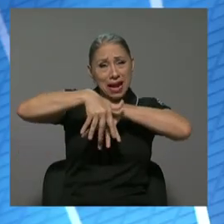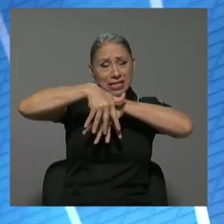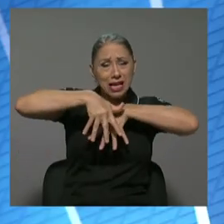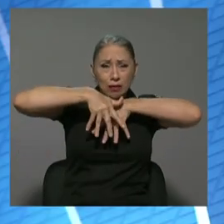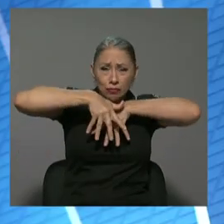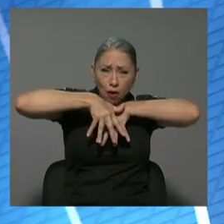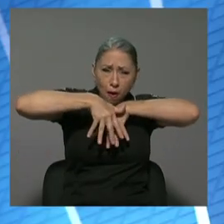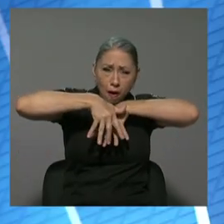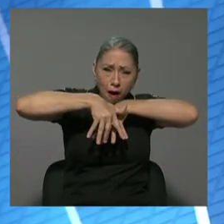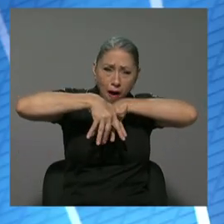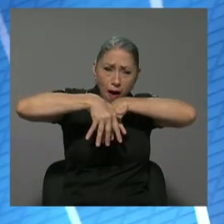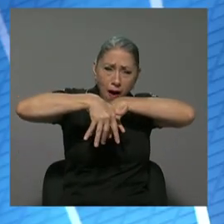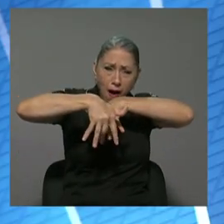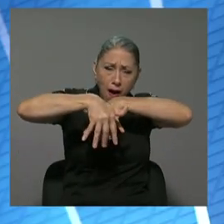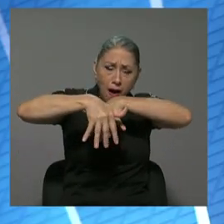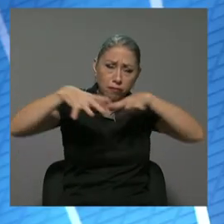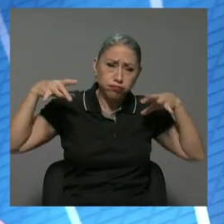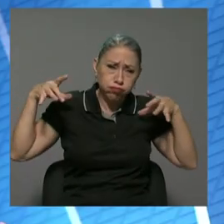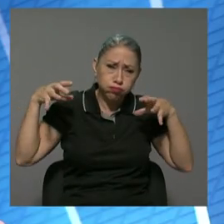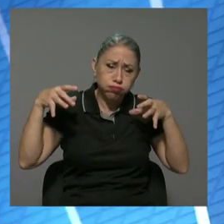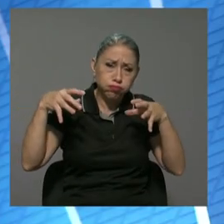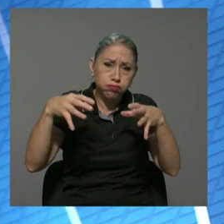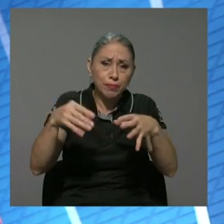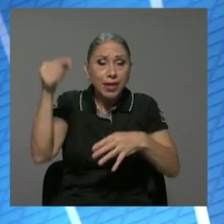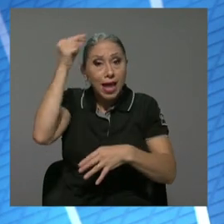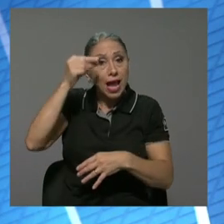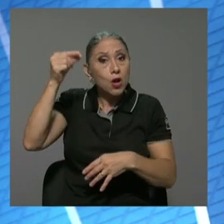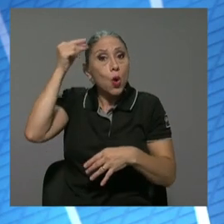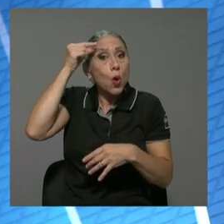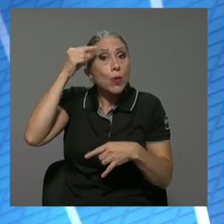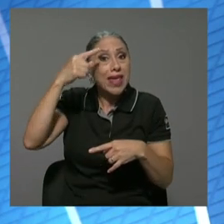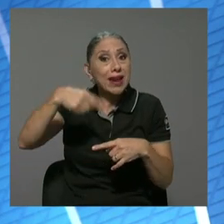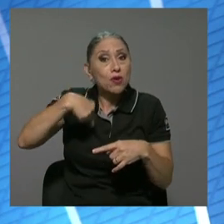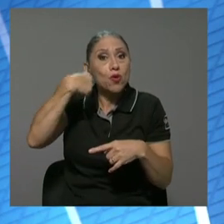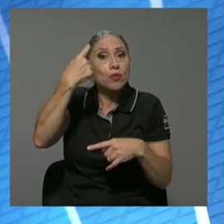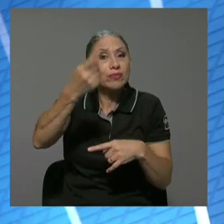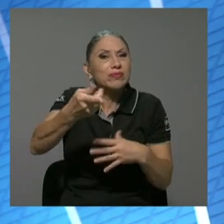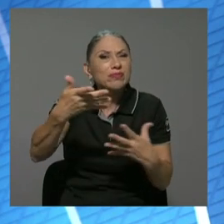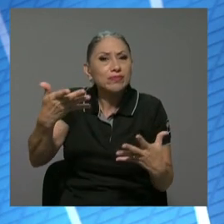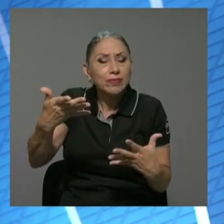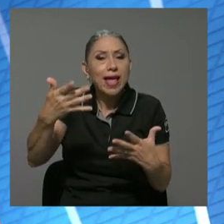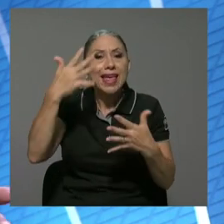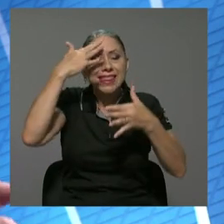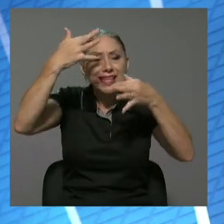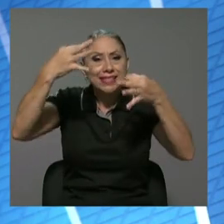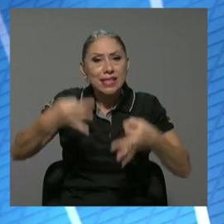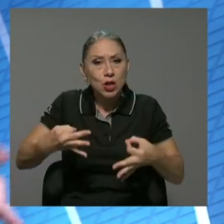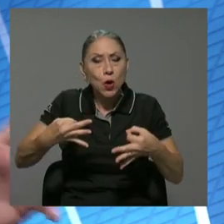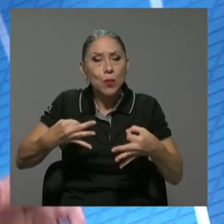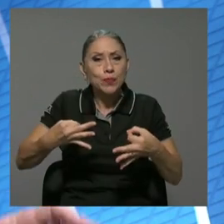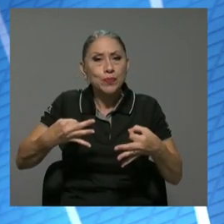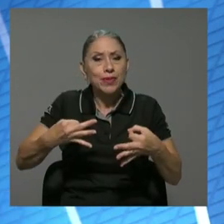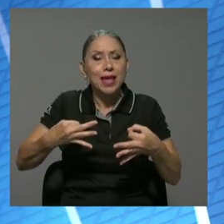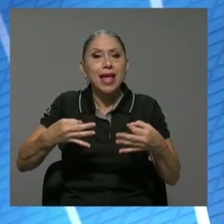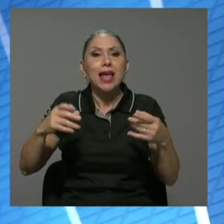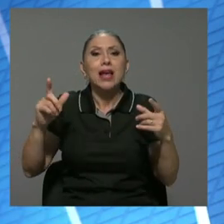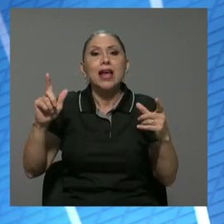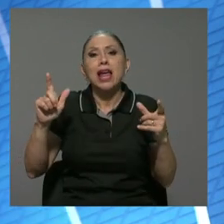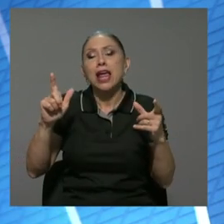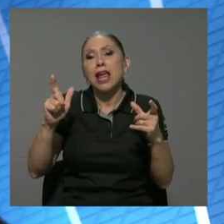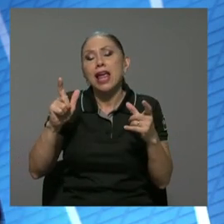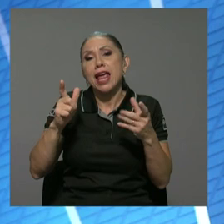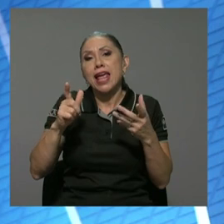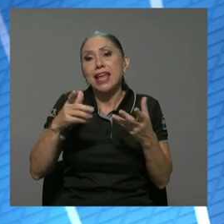hubo, el gobierno eventualmente decidió reducir el recorte que querían hacer del